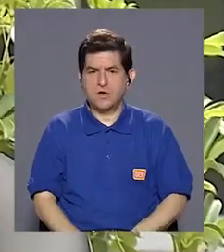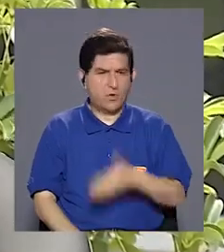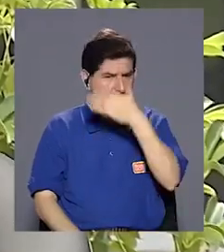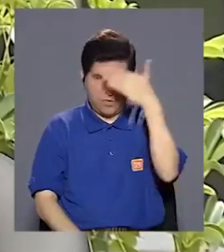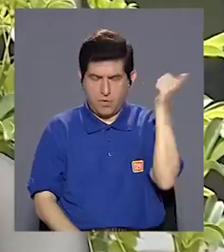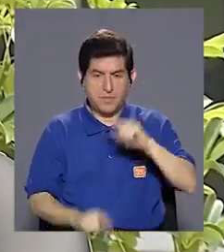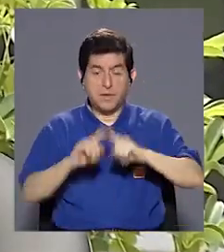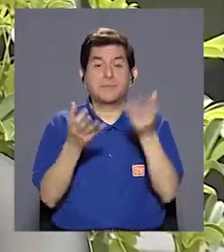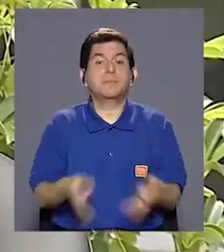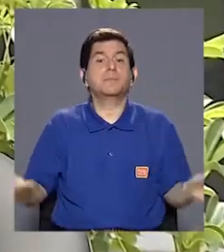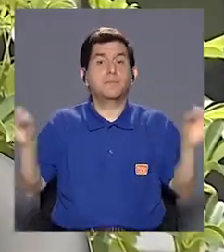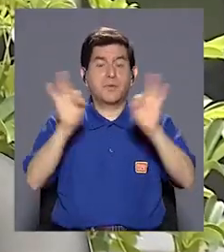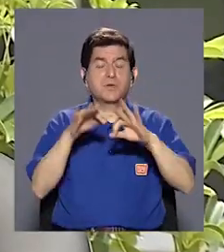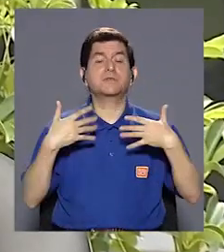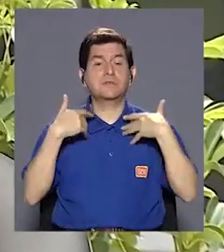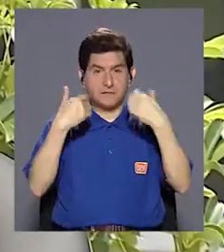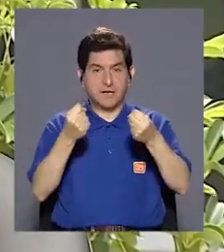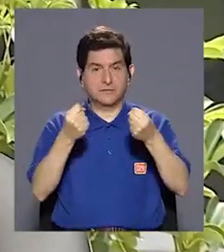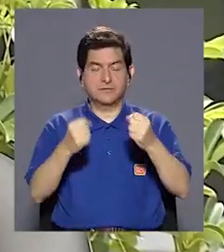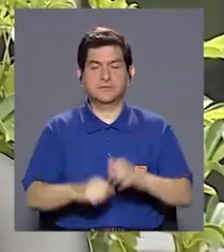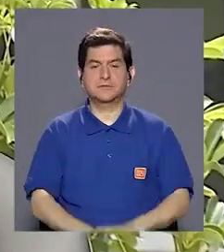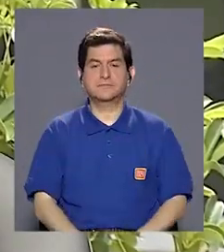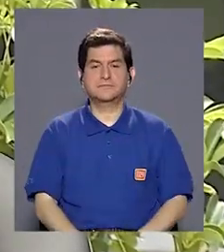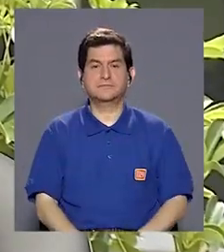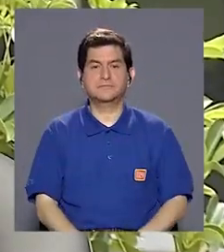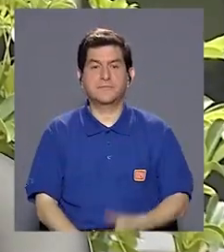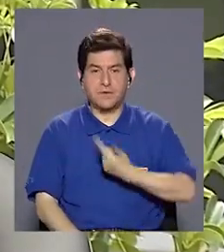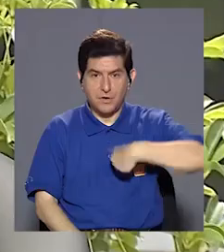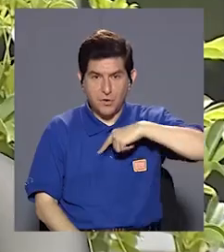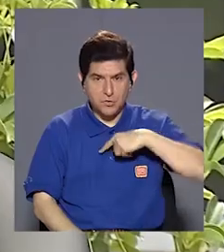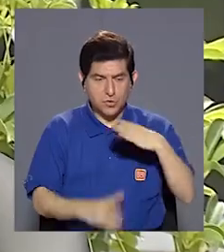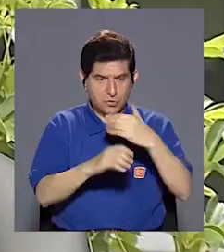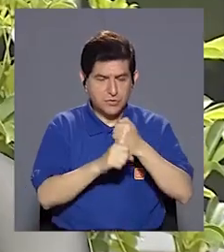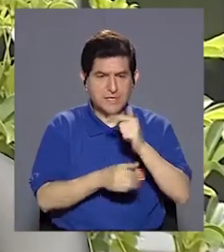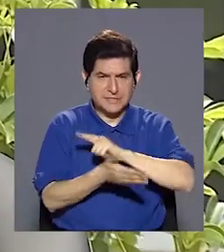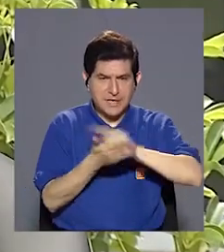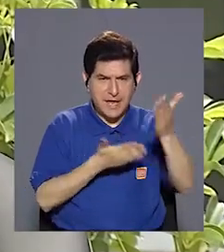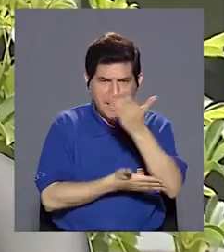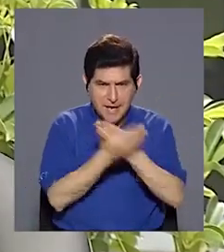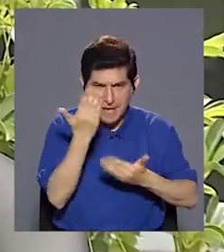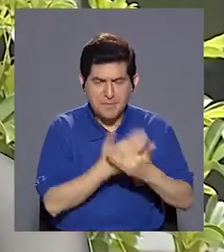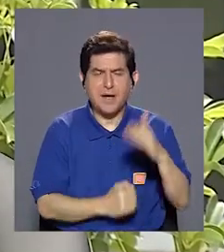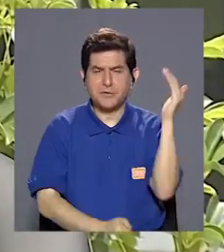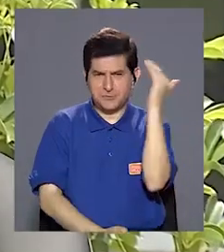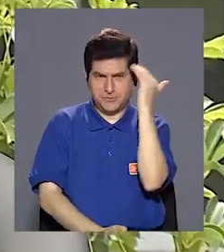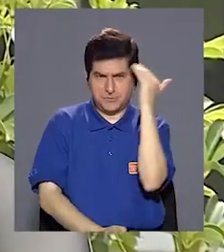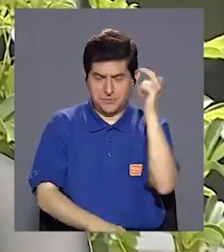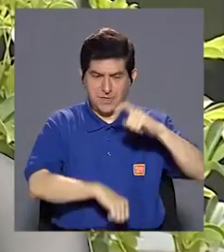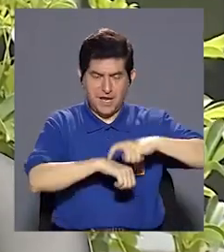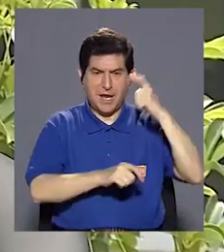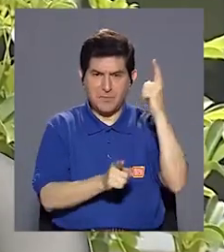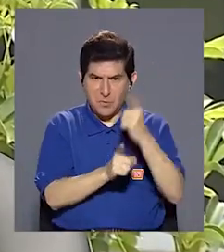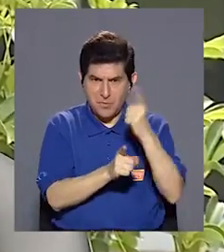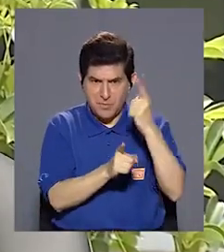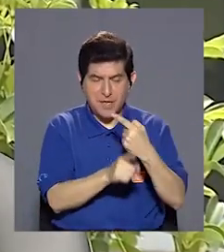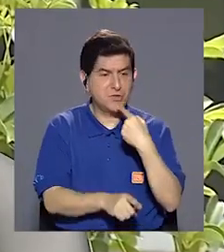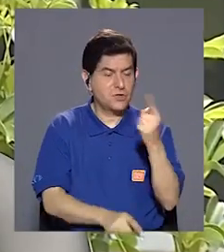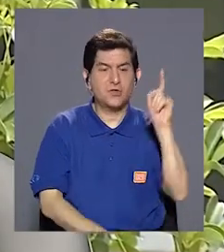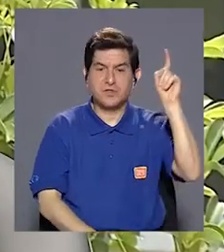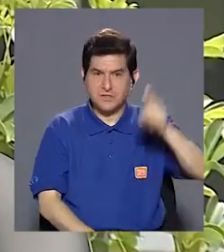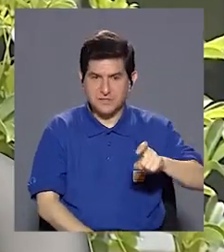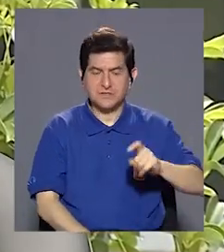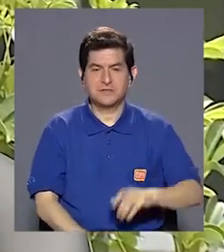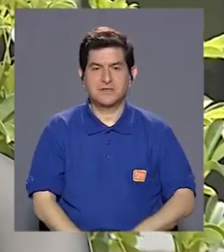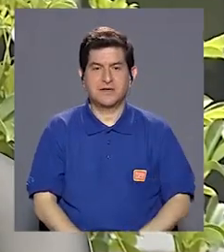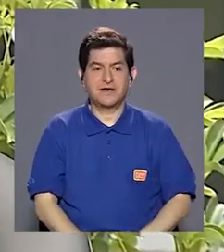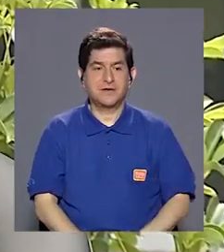final de cuentas es vital para nuestra salud. O sea, uh-huh. en la medida de que nosotros hagamos este lavado de manos a conciencia, en los momentos en que ya indicamos que debe